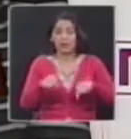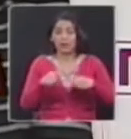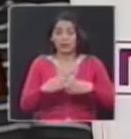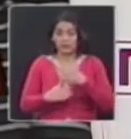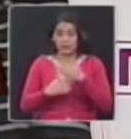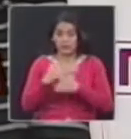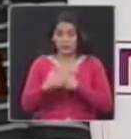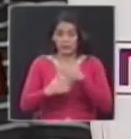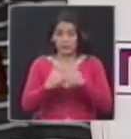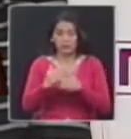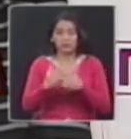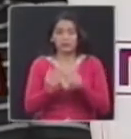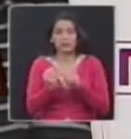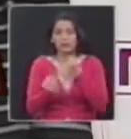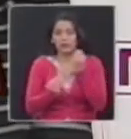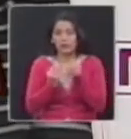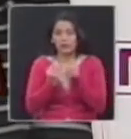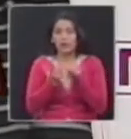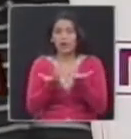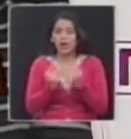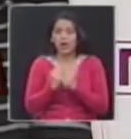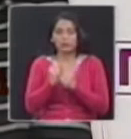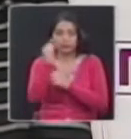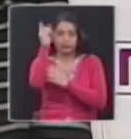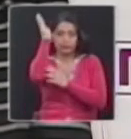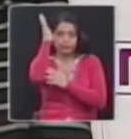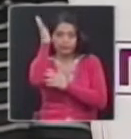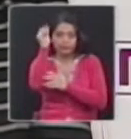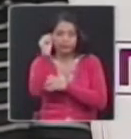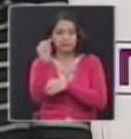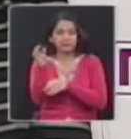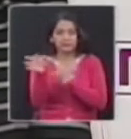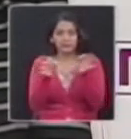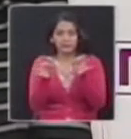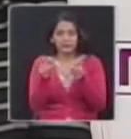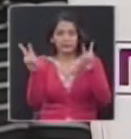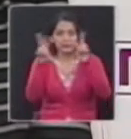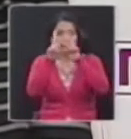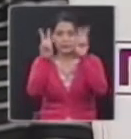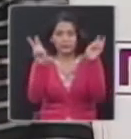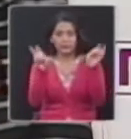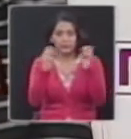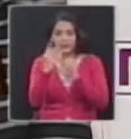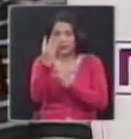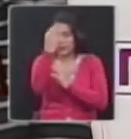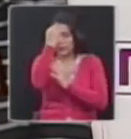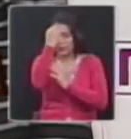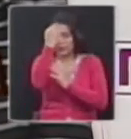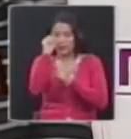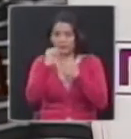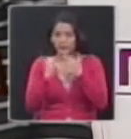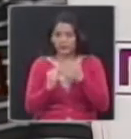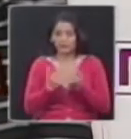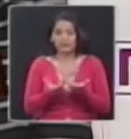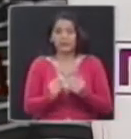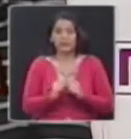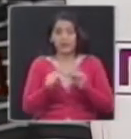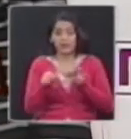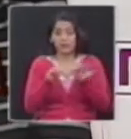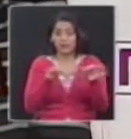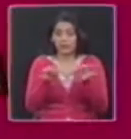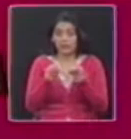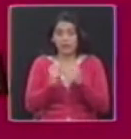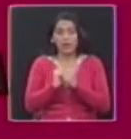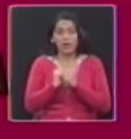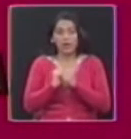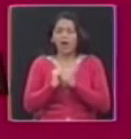nosotros hemos generado un seminario que se llama de Educación Disruptiva y justamente en el marco de ese escenario se ha